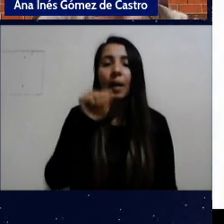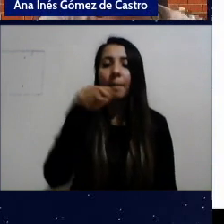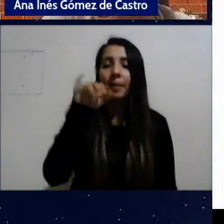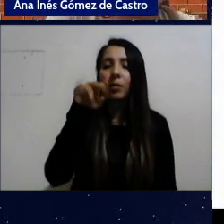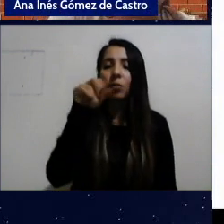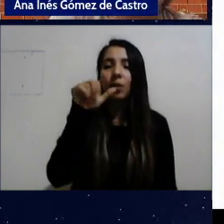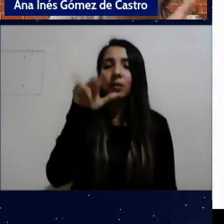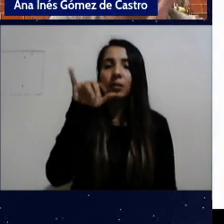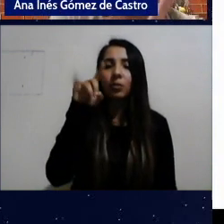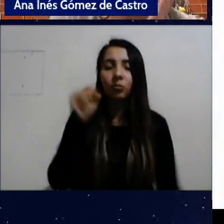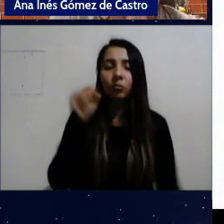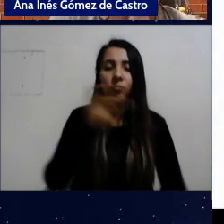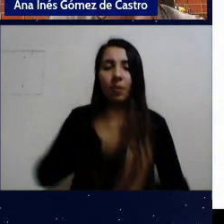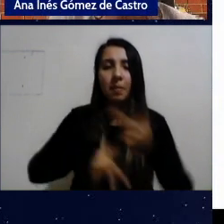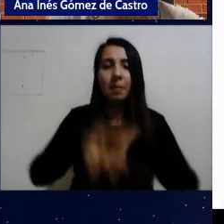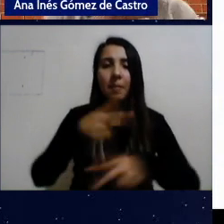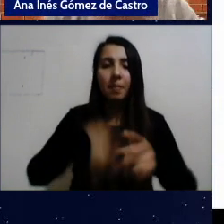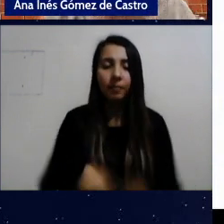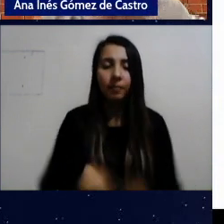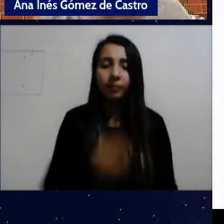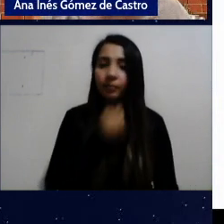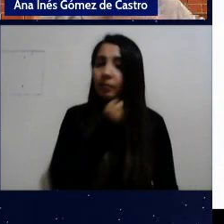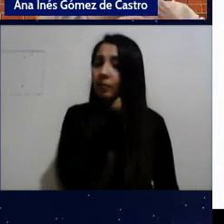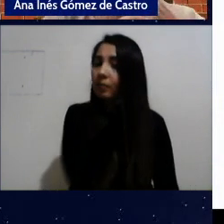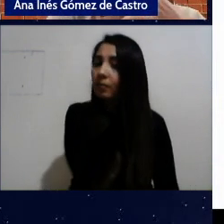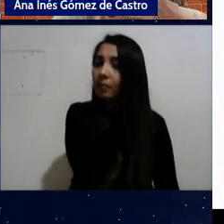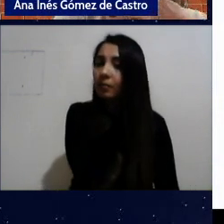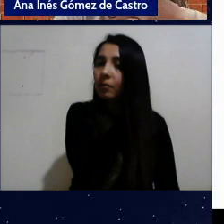Perdón, se acaban generando aminoácidos, ¿vale?